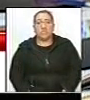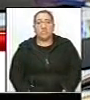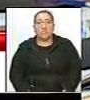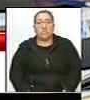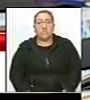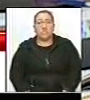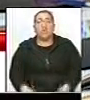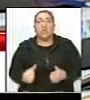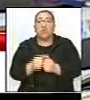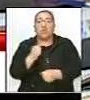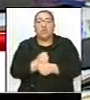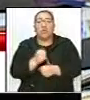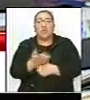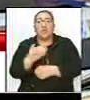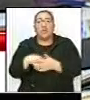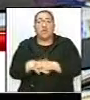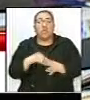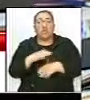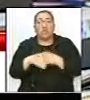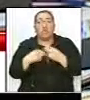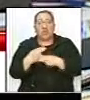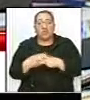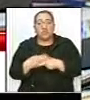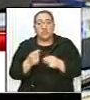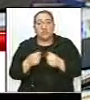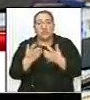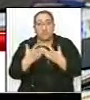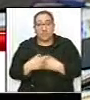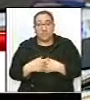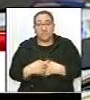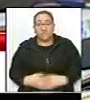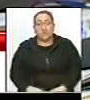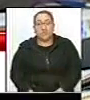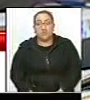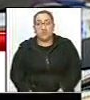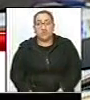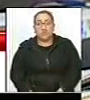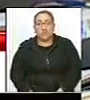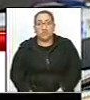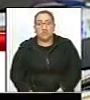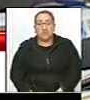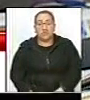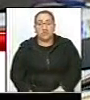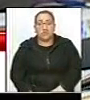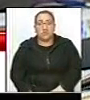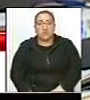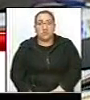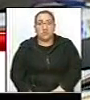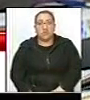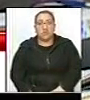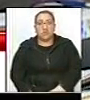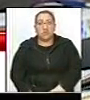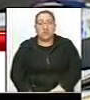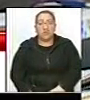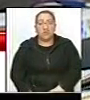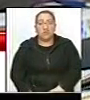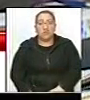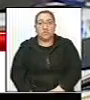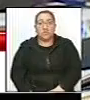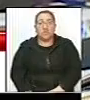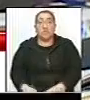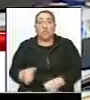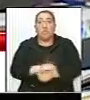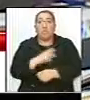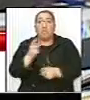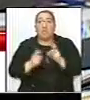en la producción del Producto Bruto Interno Nacional. La industria cada vez ocupa menos índices, participa menos